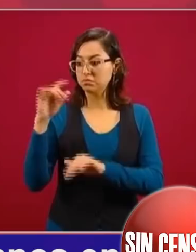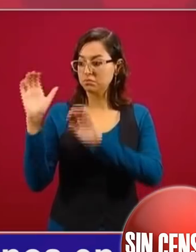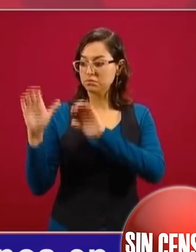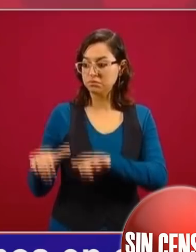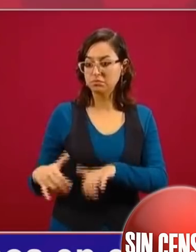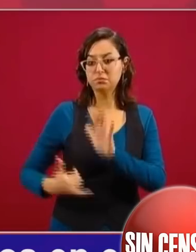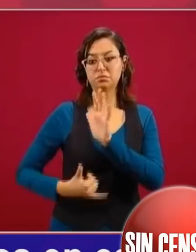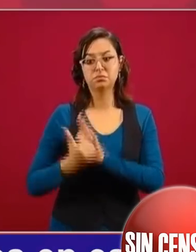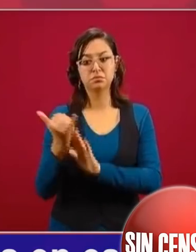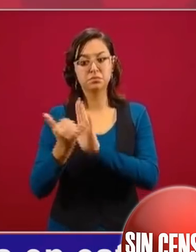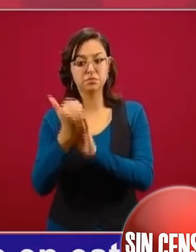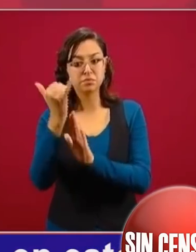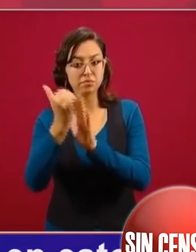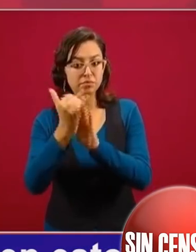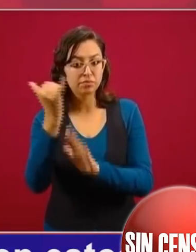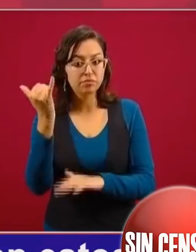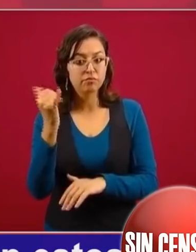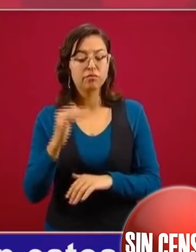de obras